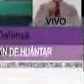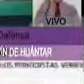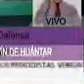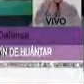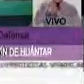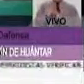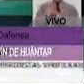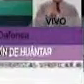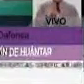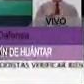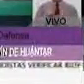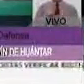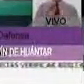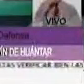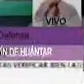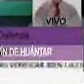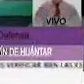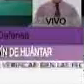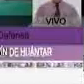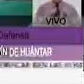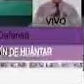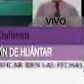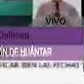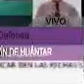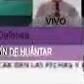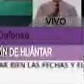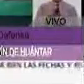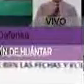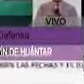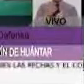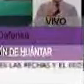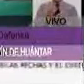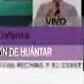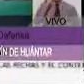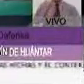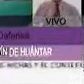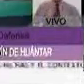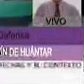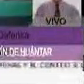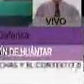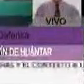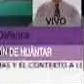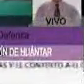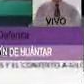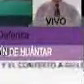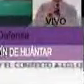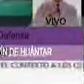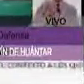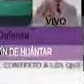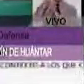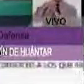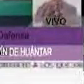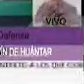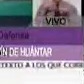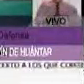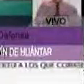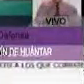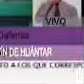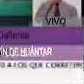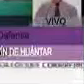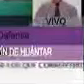recordarán que en mi condición de agente ante la Corte Interamericana de Derechos Humanos, expusimos ante el país